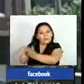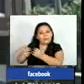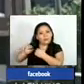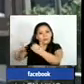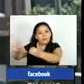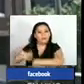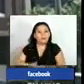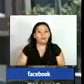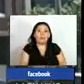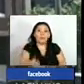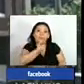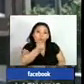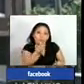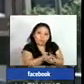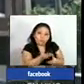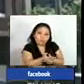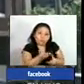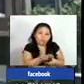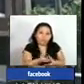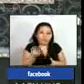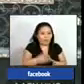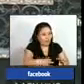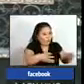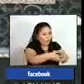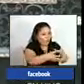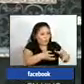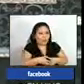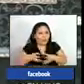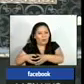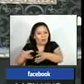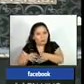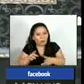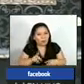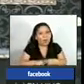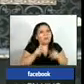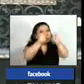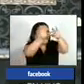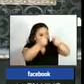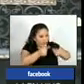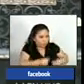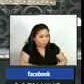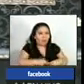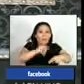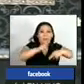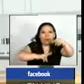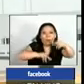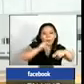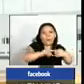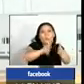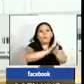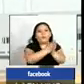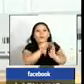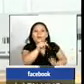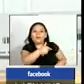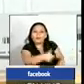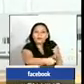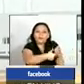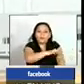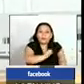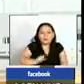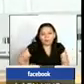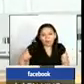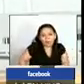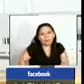Entre los informes que deberán presentar los equipos auditores se encuentra el uso de los fondos en la construcción del Hospital El Salvador, la